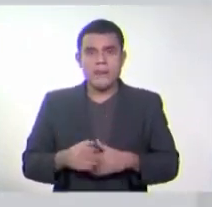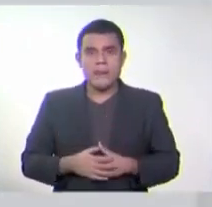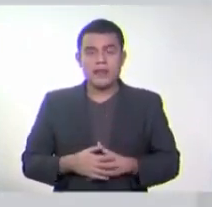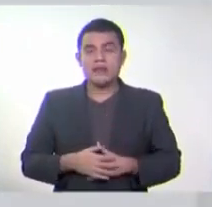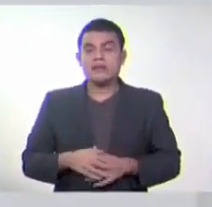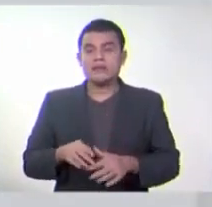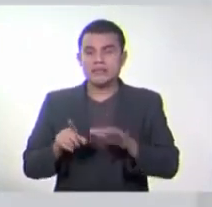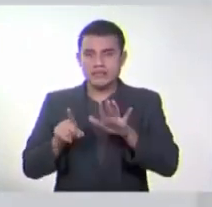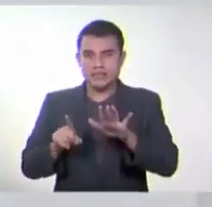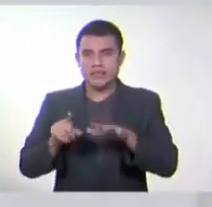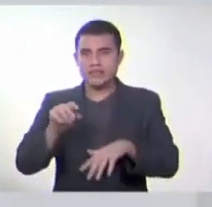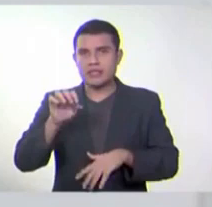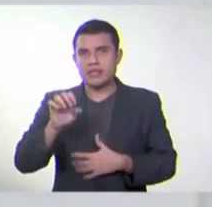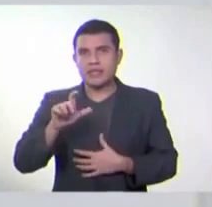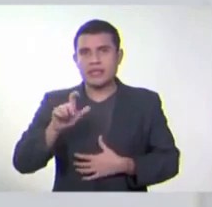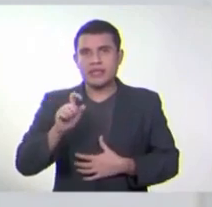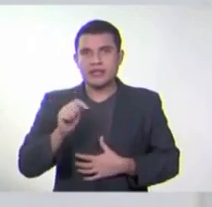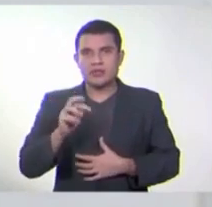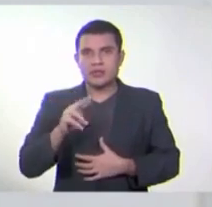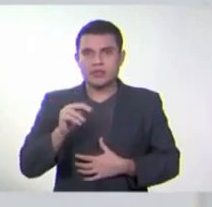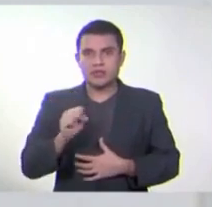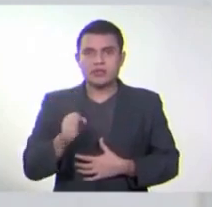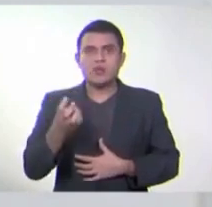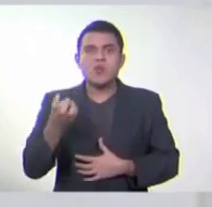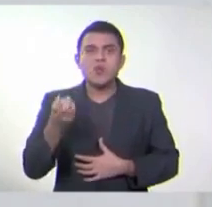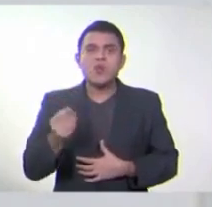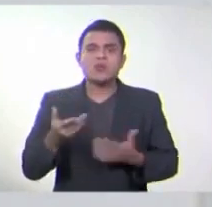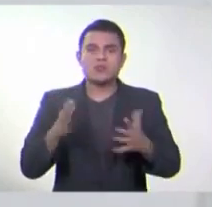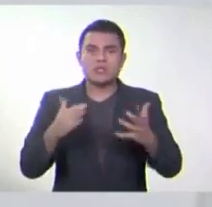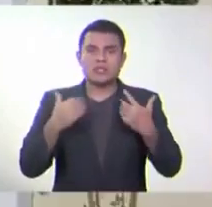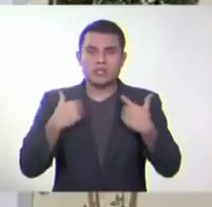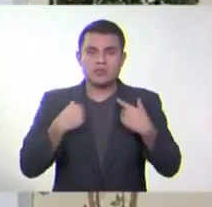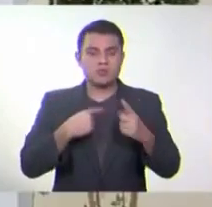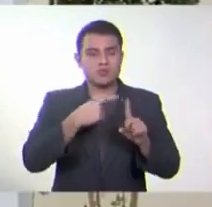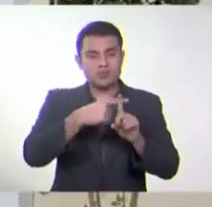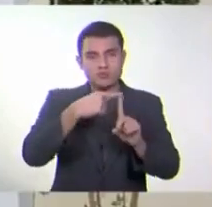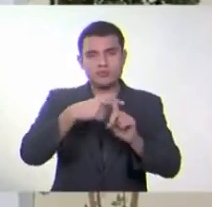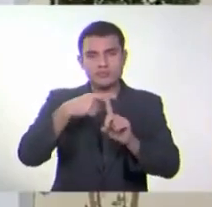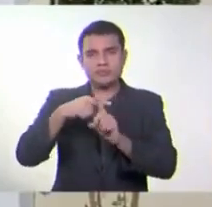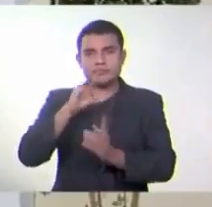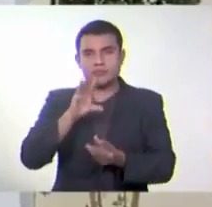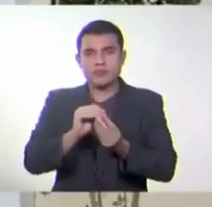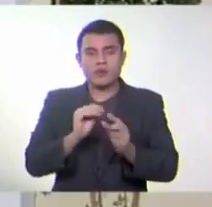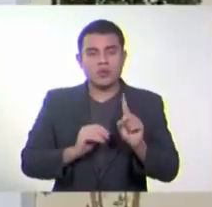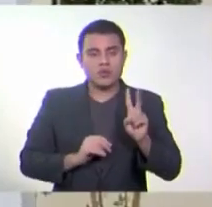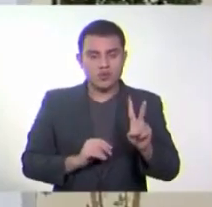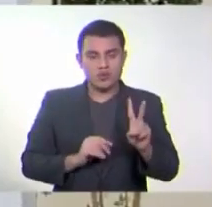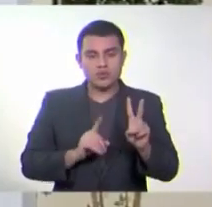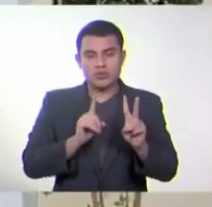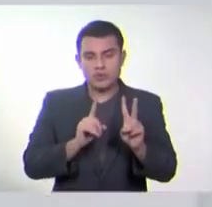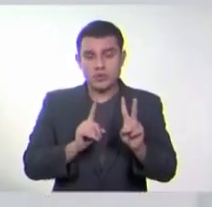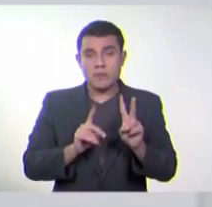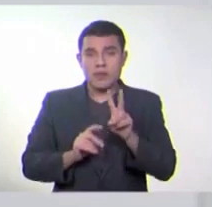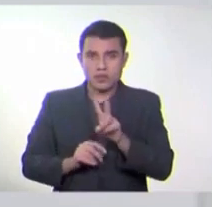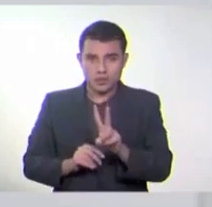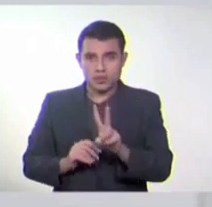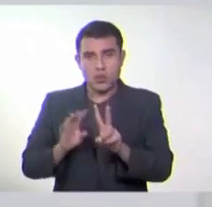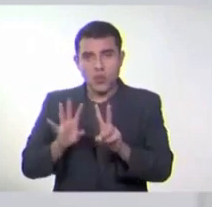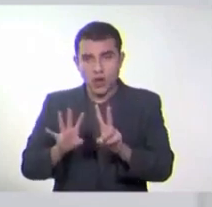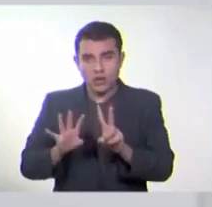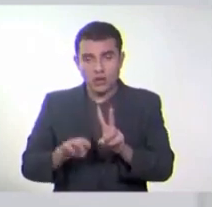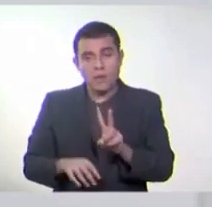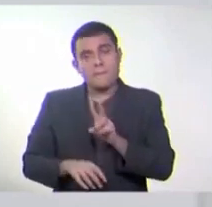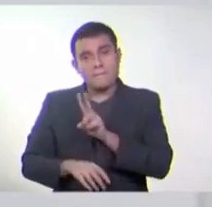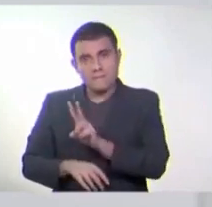6 electrones. ¿Cuántos electrones llevamos hasta ahorita? 2 más 2, 4. Más